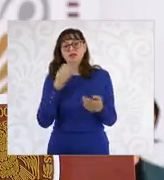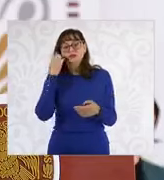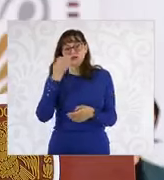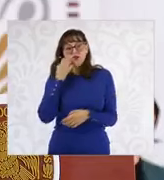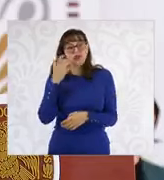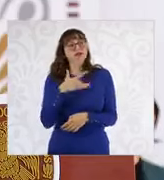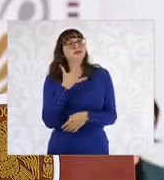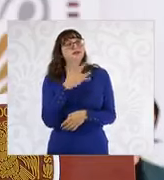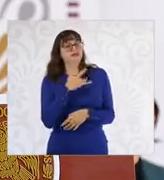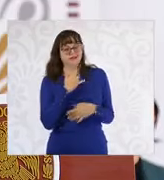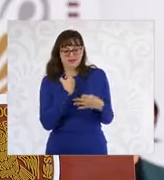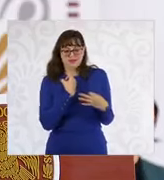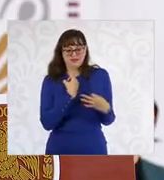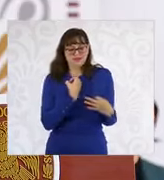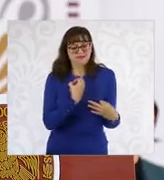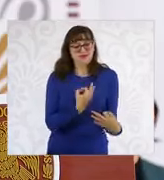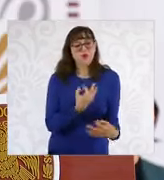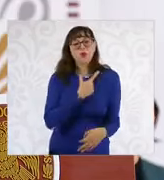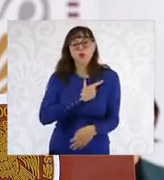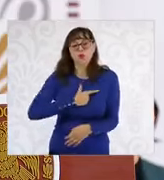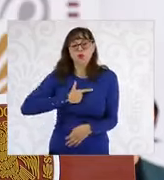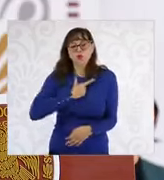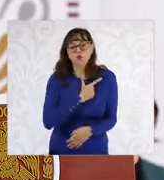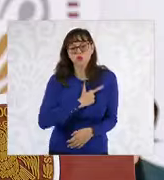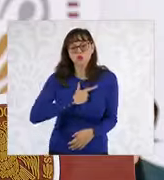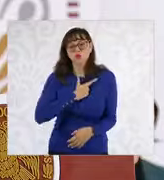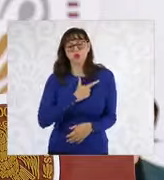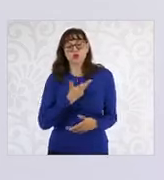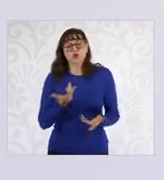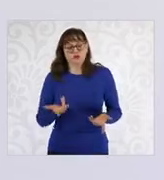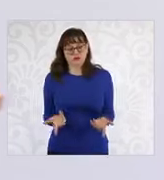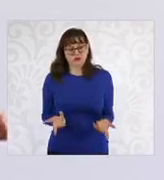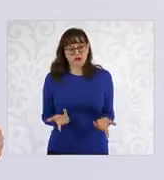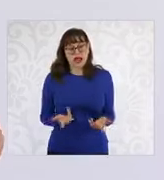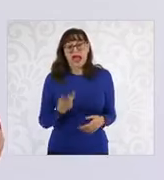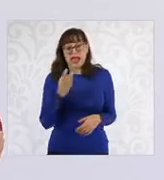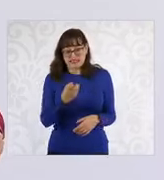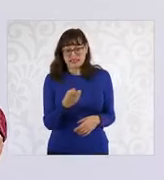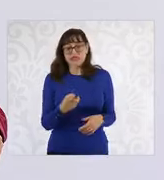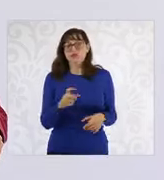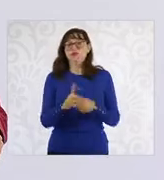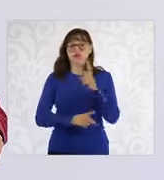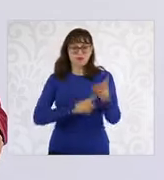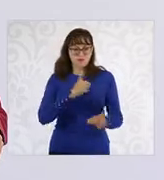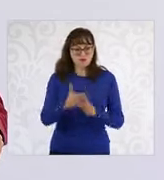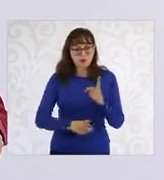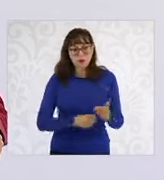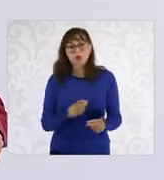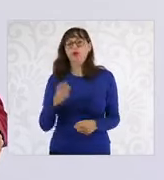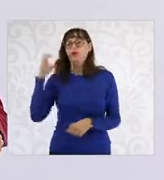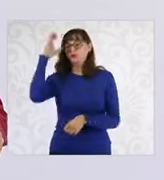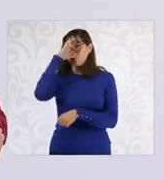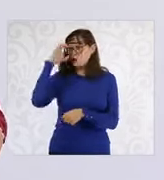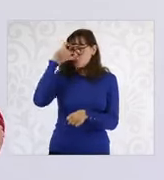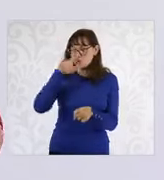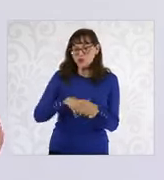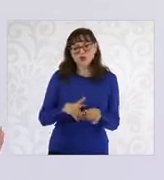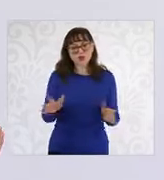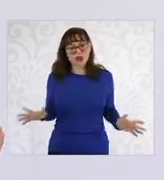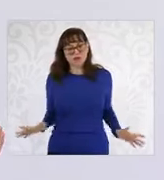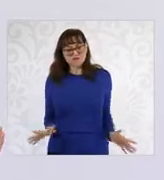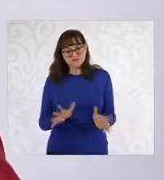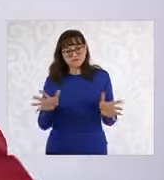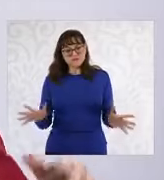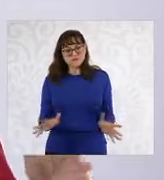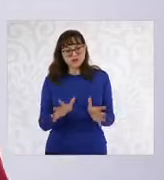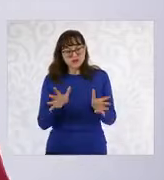se sientan parte de este proceso educativo, va a ser parte de las actividades deportivas y culturales que vamos a